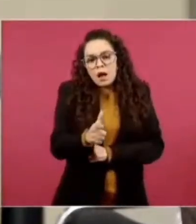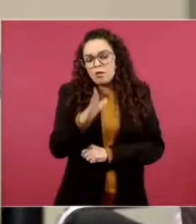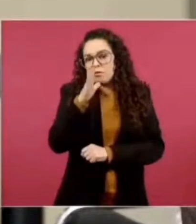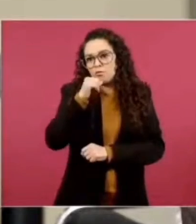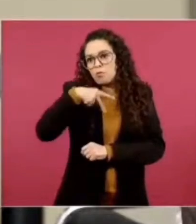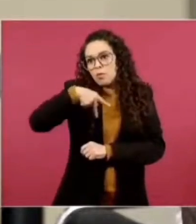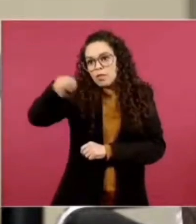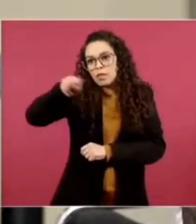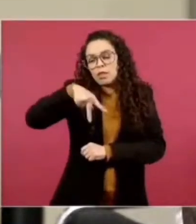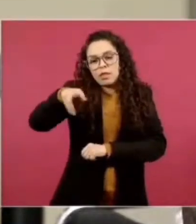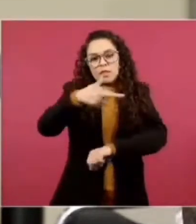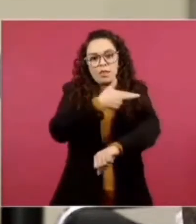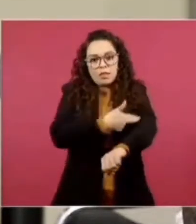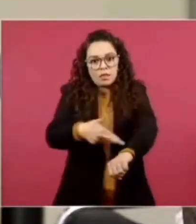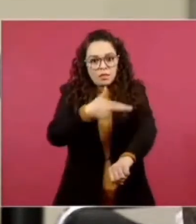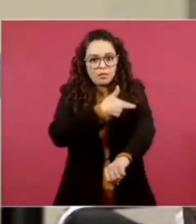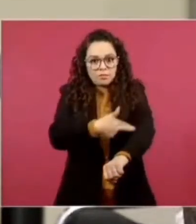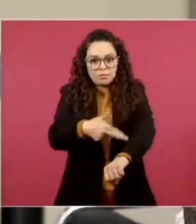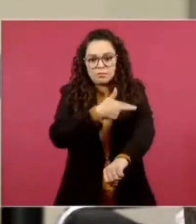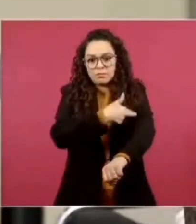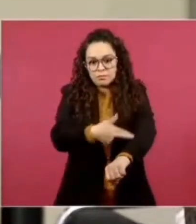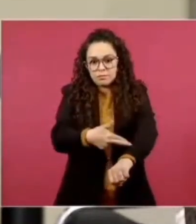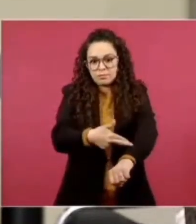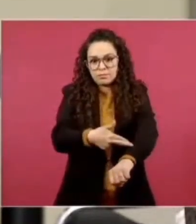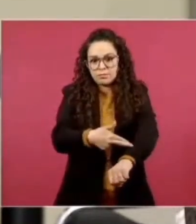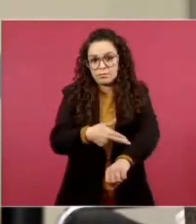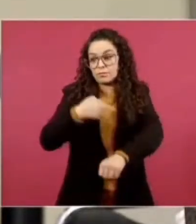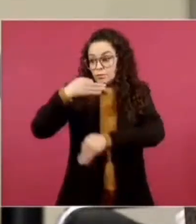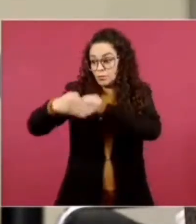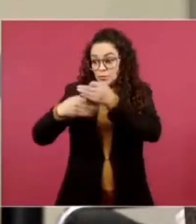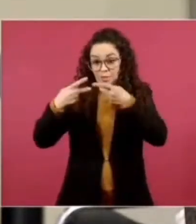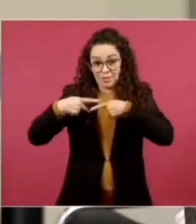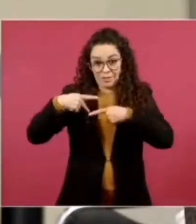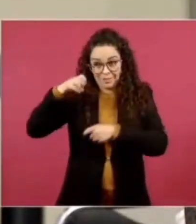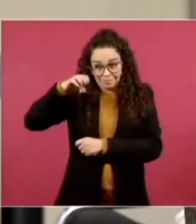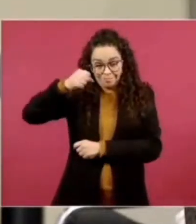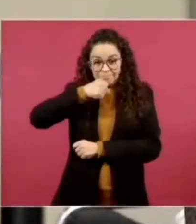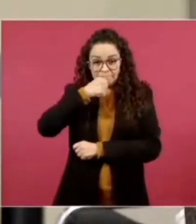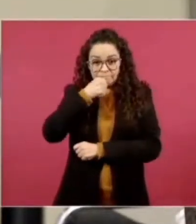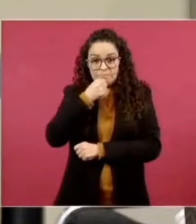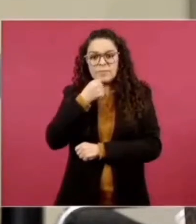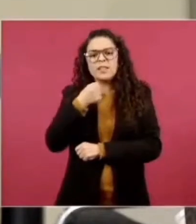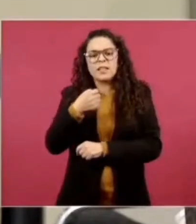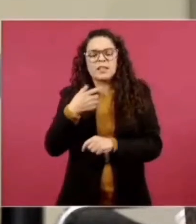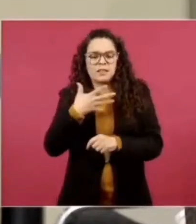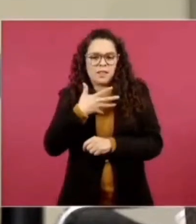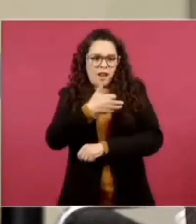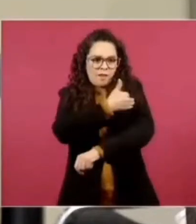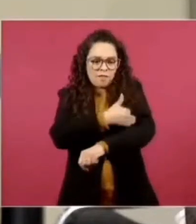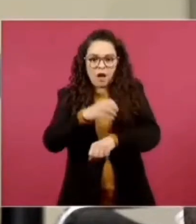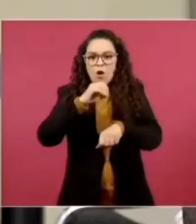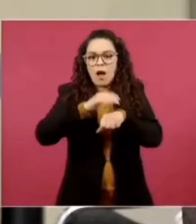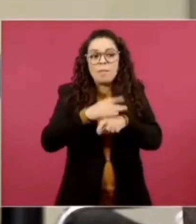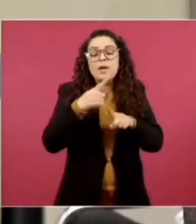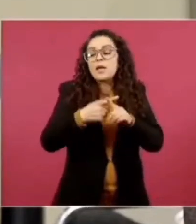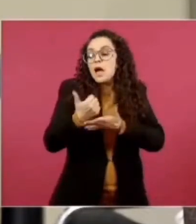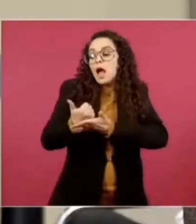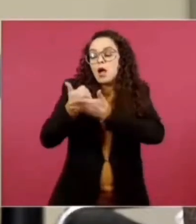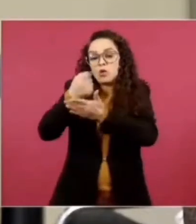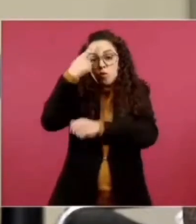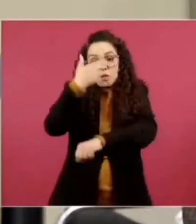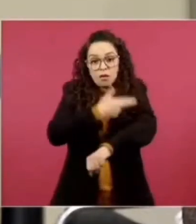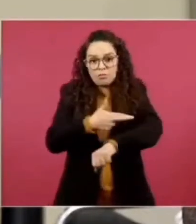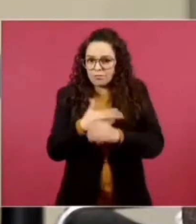edad lamentablemente pues cuentan con apoyo de alguien que, por ejemplo, vaya a hacer estos procedimientos. Y en general, como